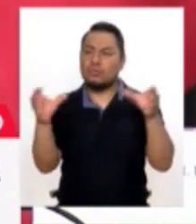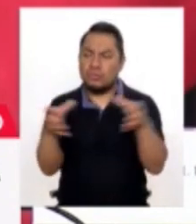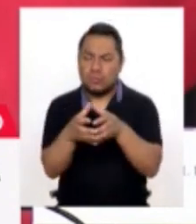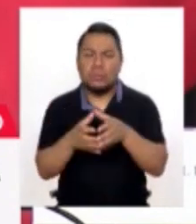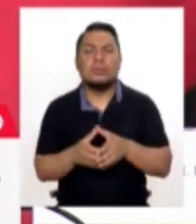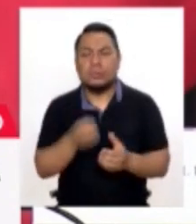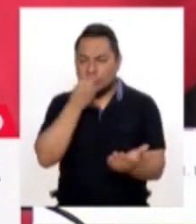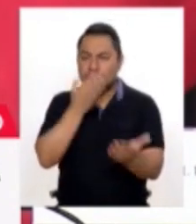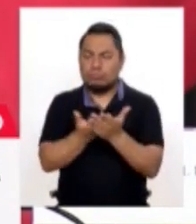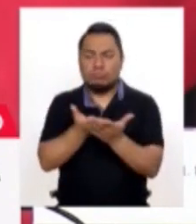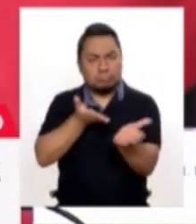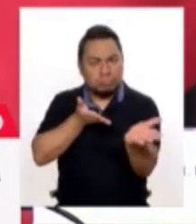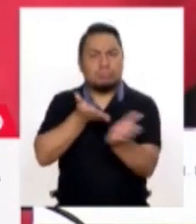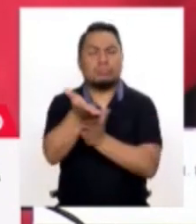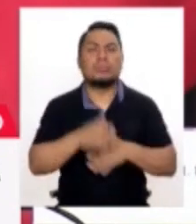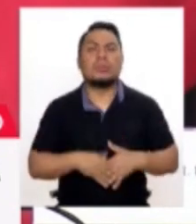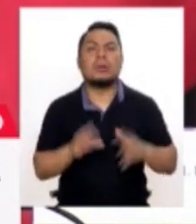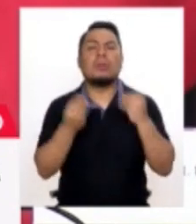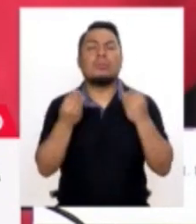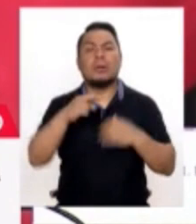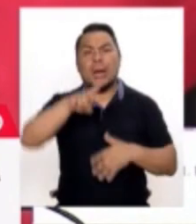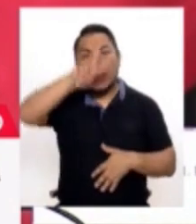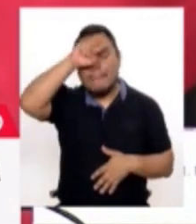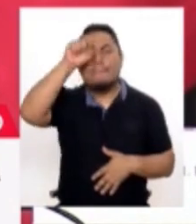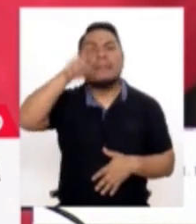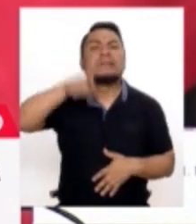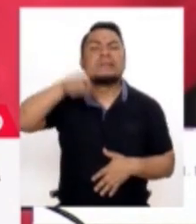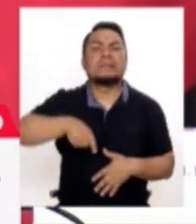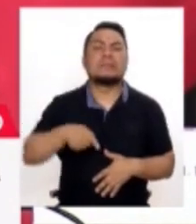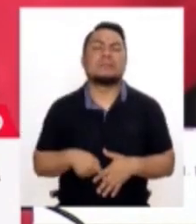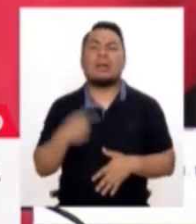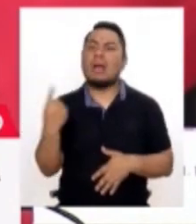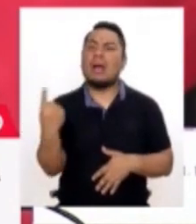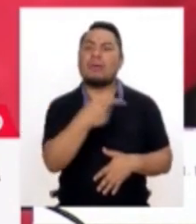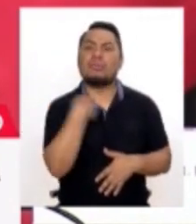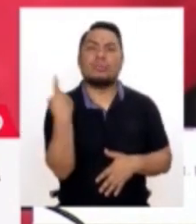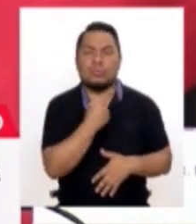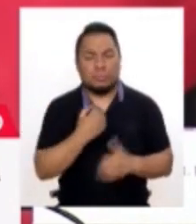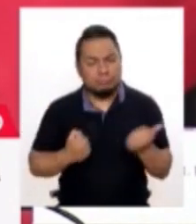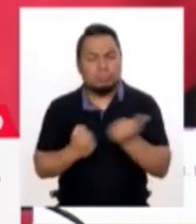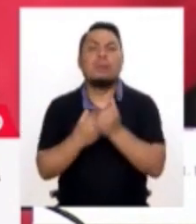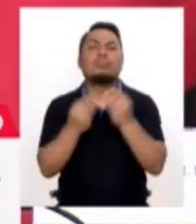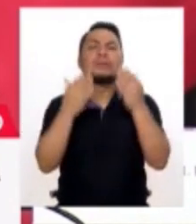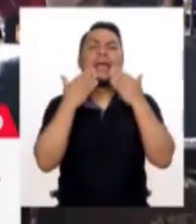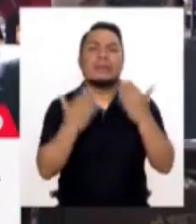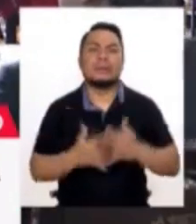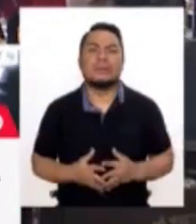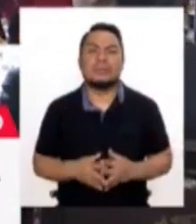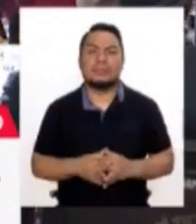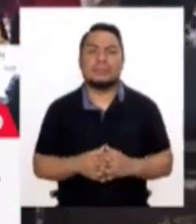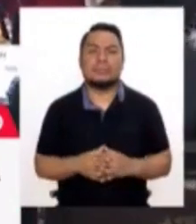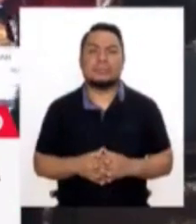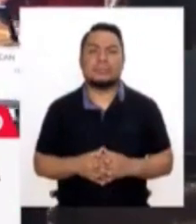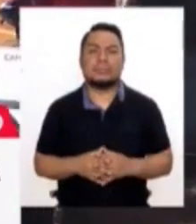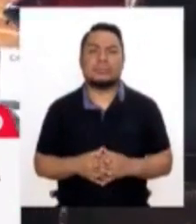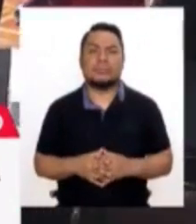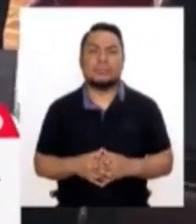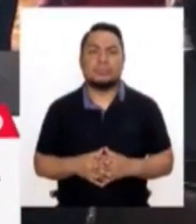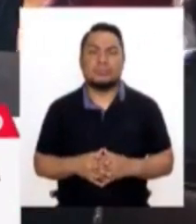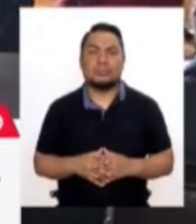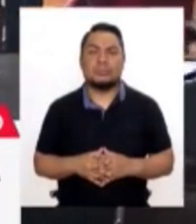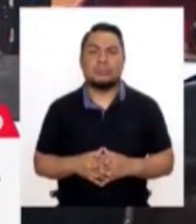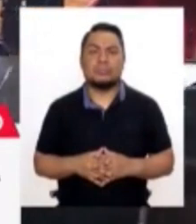civil idóneas y eficientes, porque la patria necesita a cada uno de nosotros. Muchas gracias.